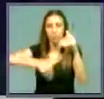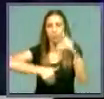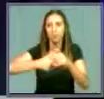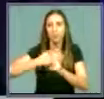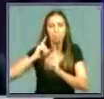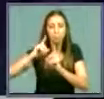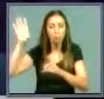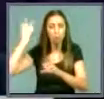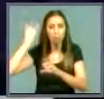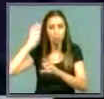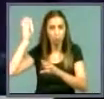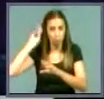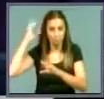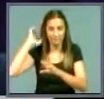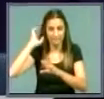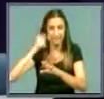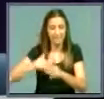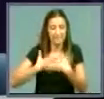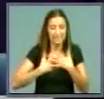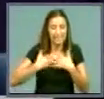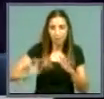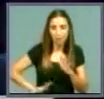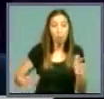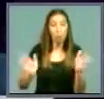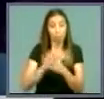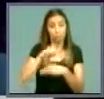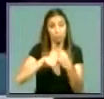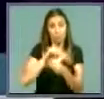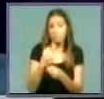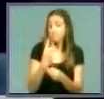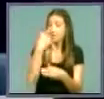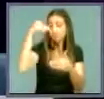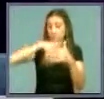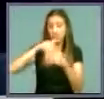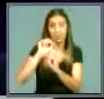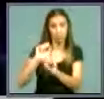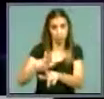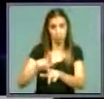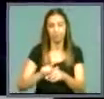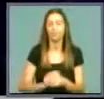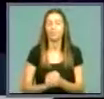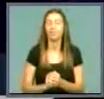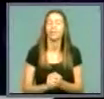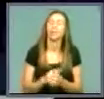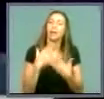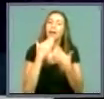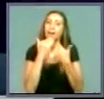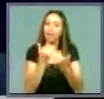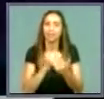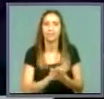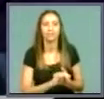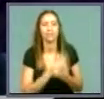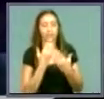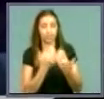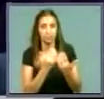seguí con muchísima pasión junto con mi familia. Era la primera vez que votaba, además, ¿no? José, muchísimas gracias. Muchas gracias a